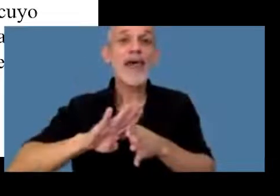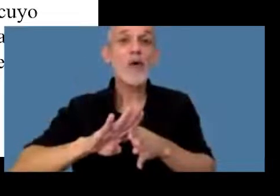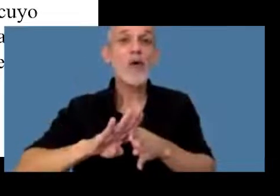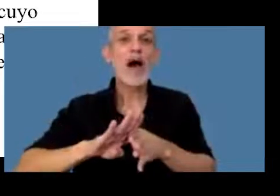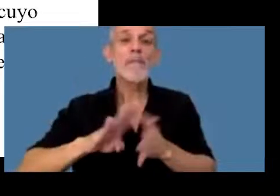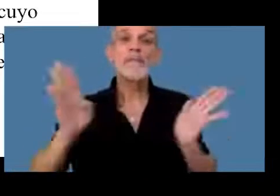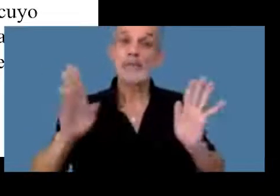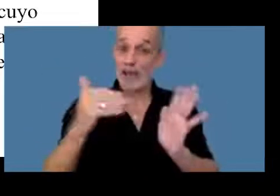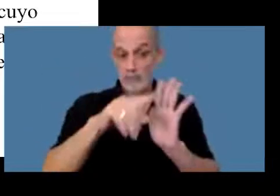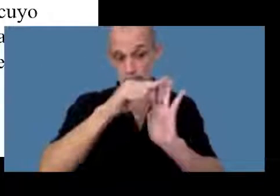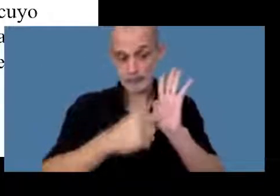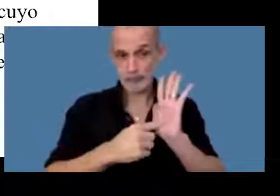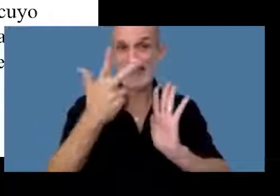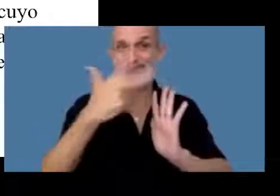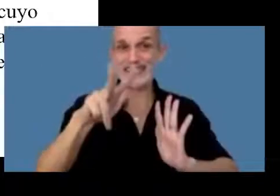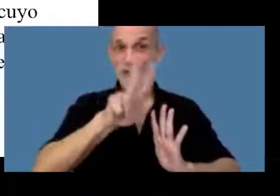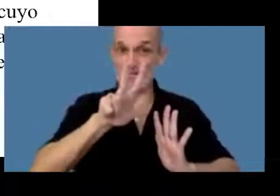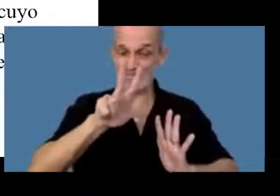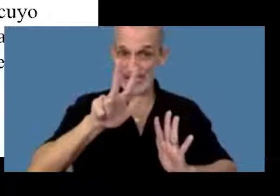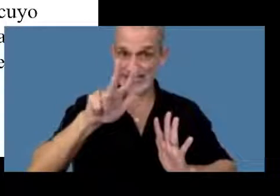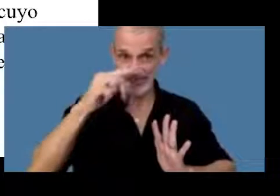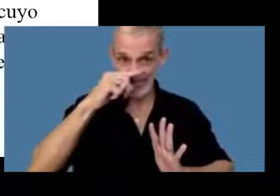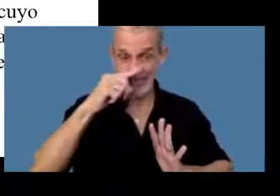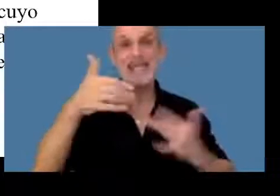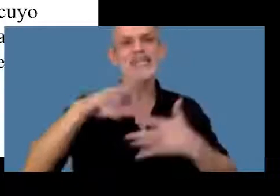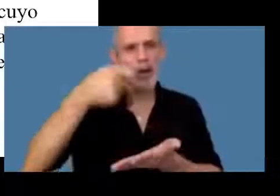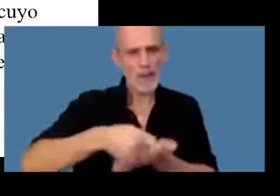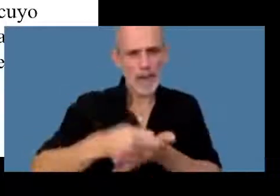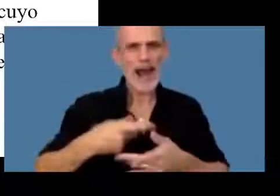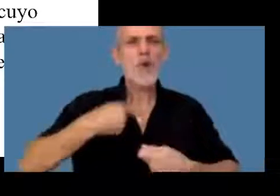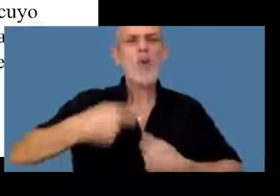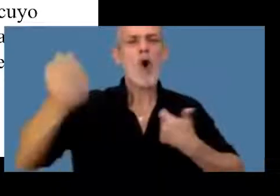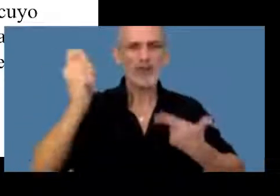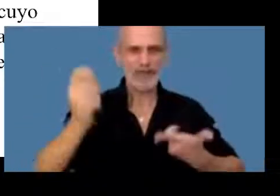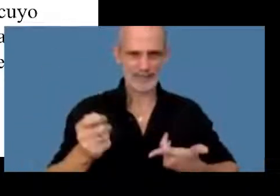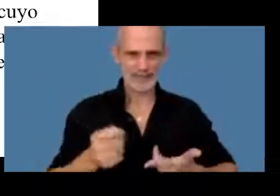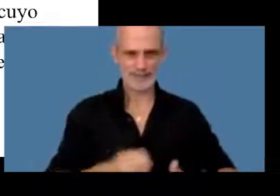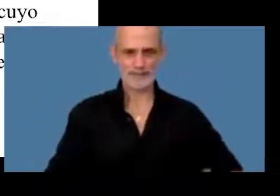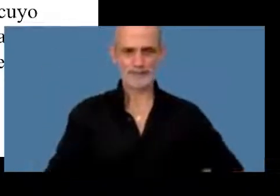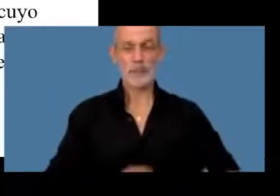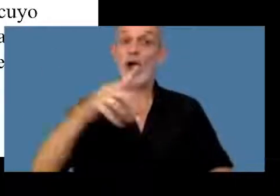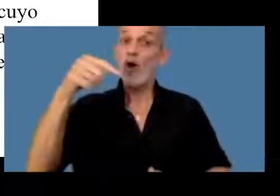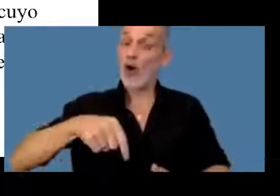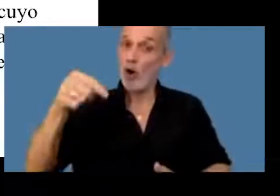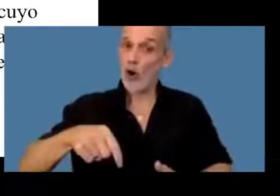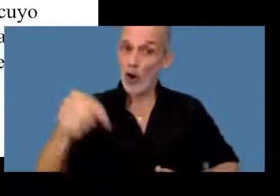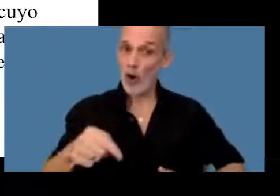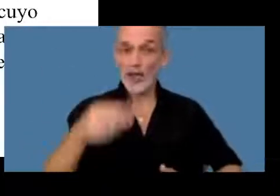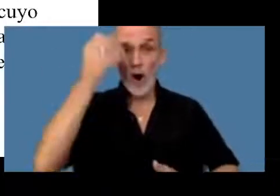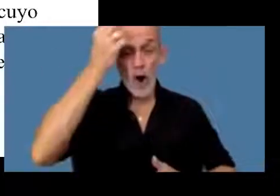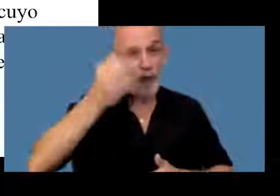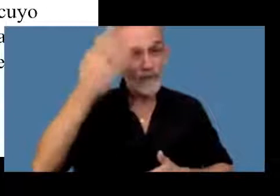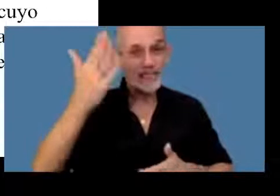al decreto 337, se va a poder pagar en cuotas. Hoy por hoy, oficialmente no hay